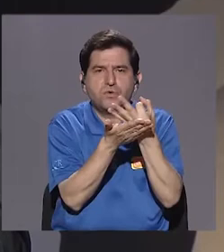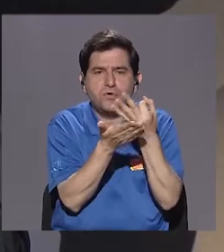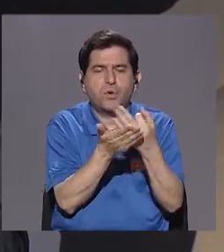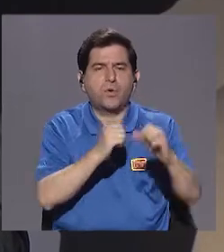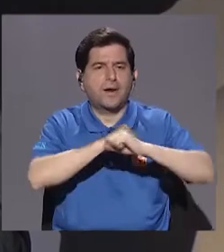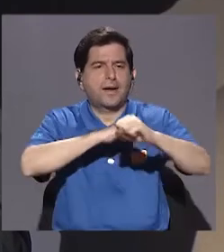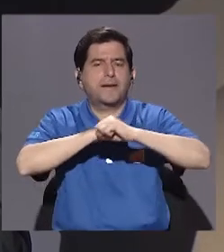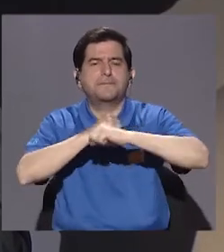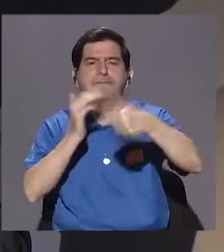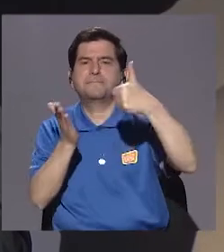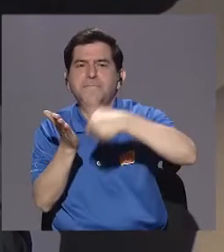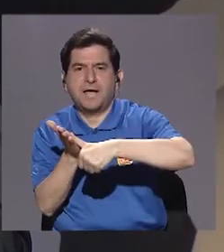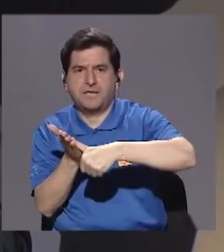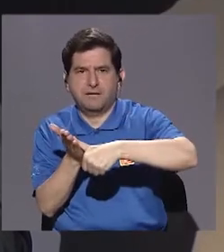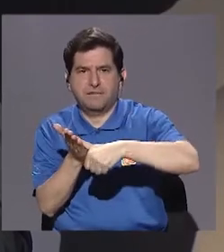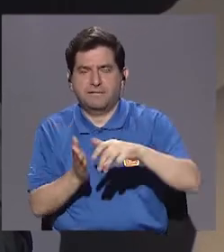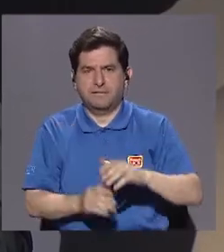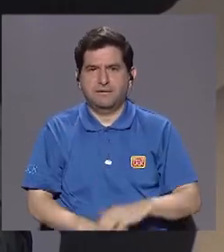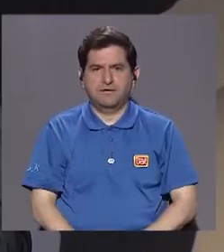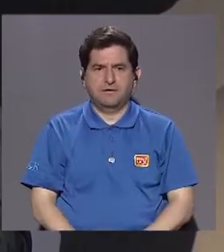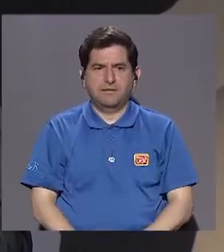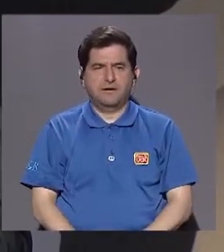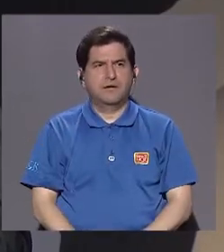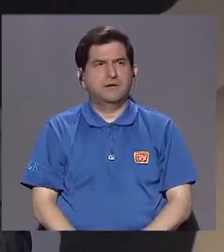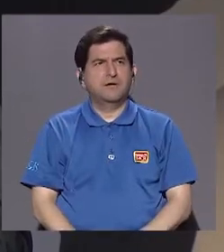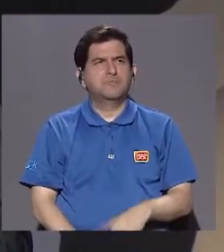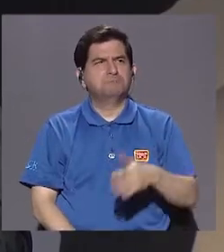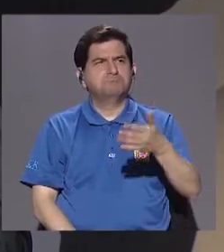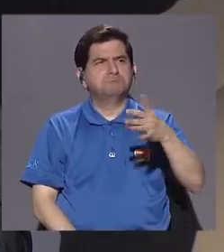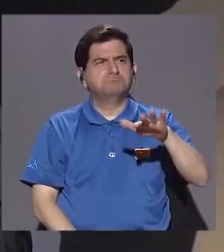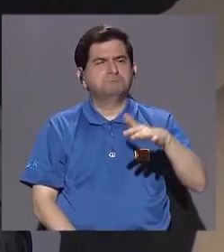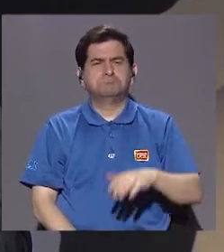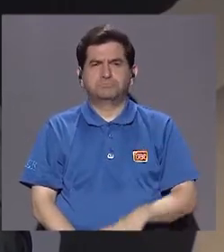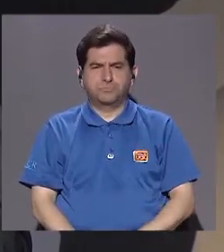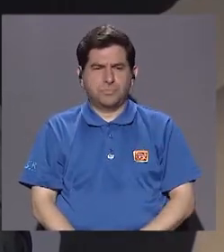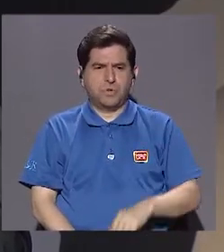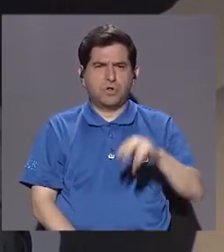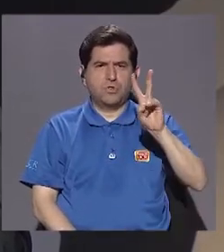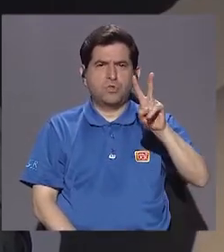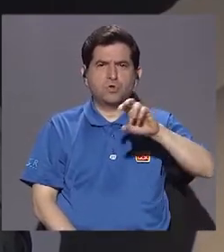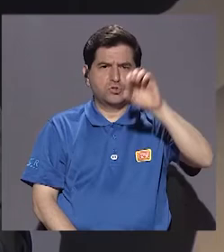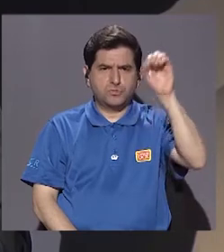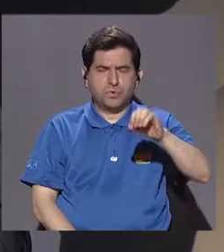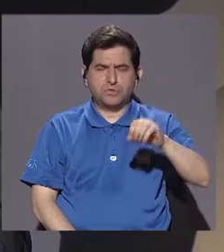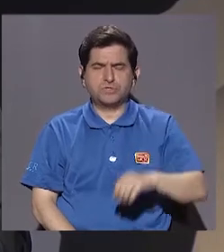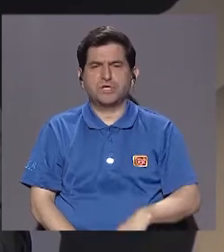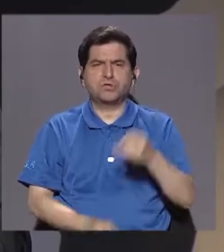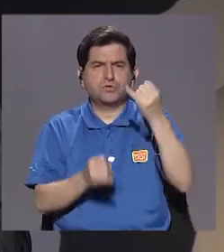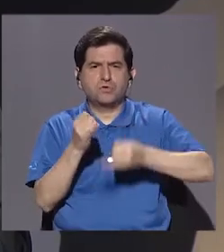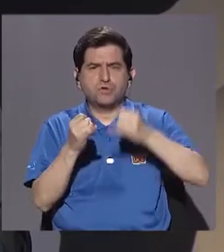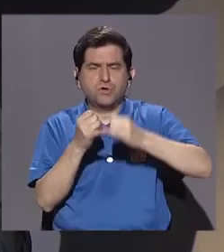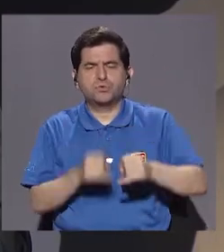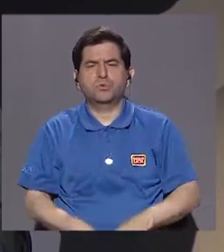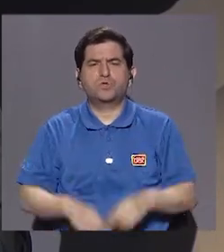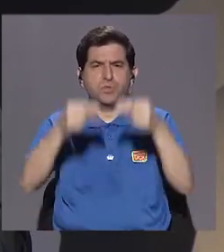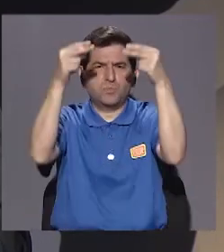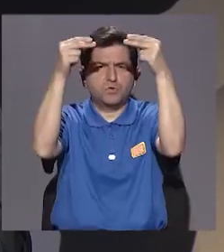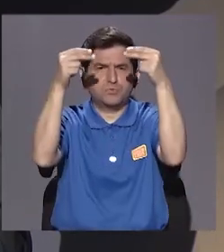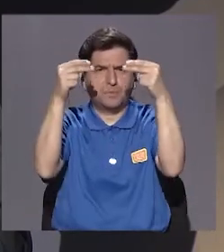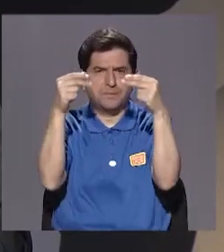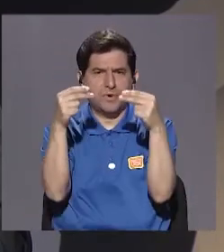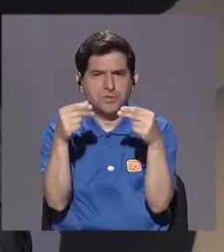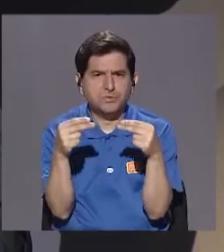todo lo que son las campañas electorales era de un al rededor creo que un promedio del 2 por ciento de los últimos presupuestos